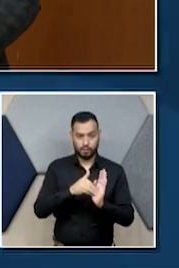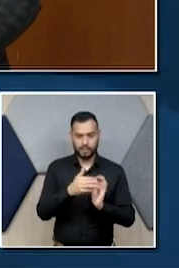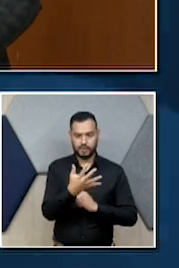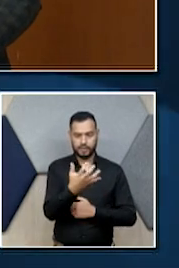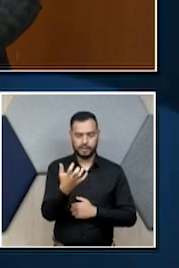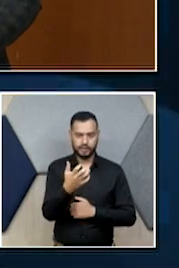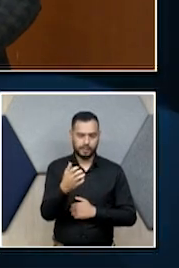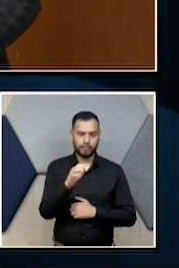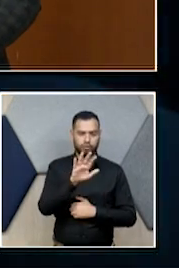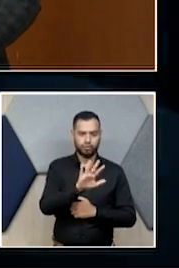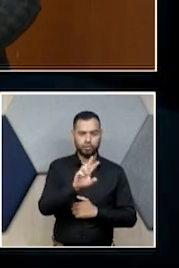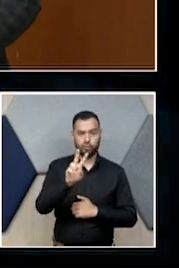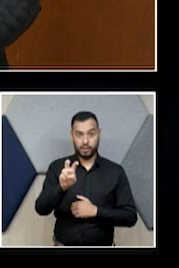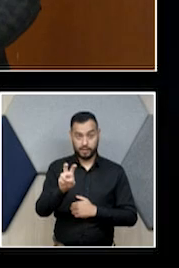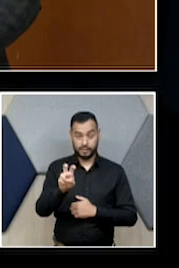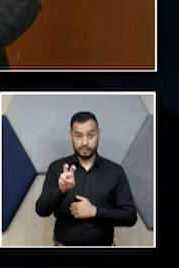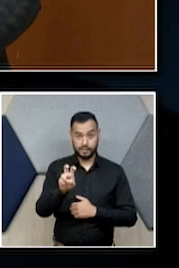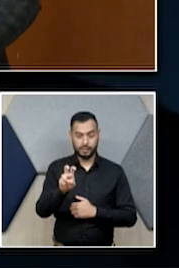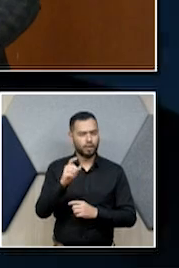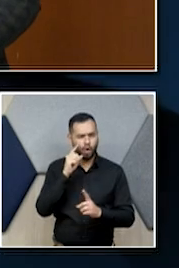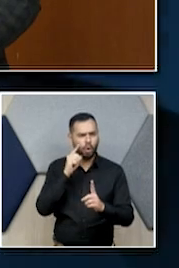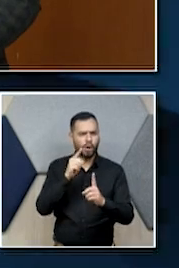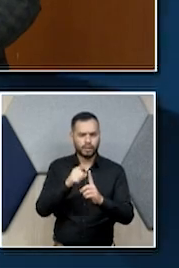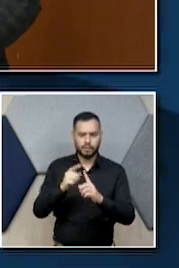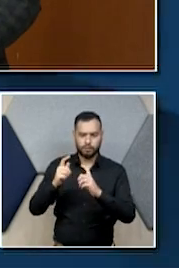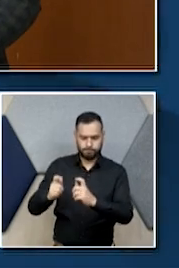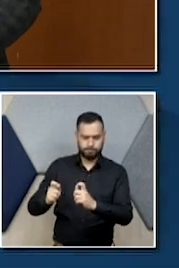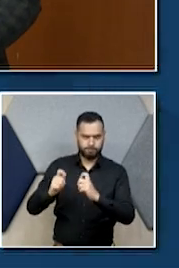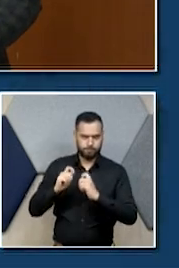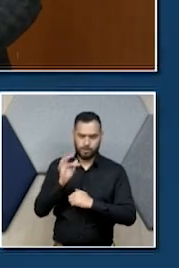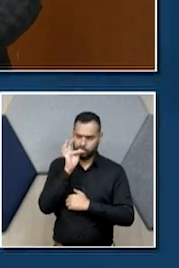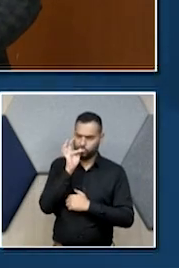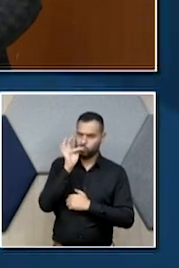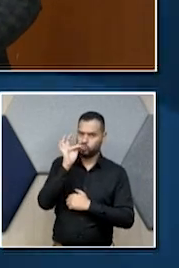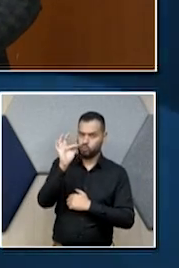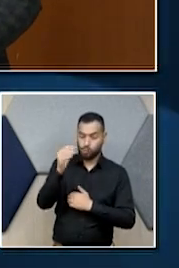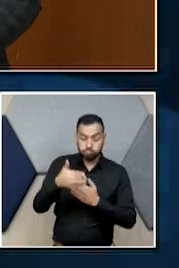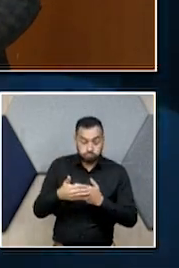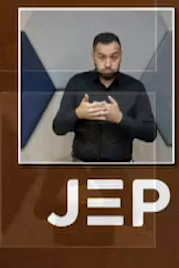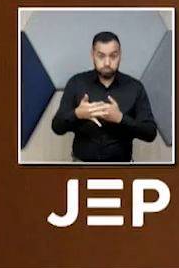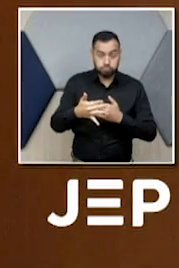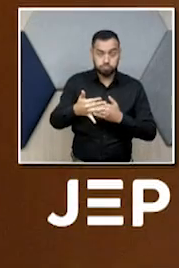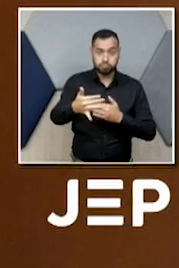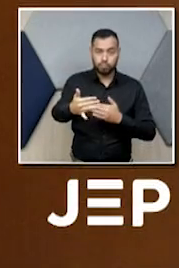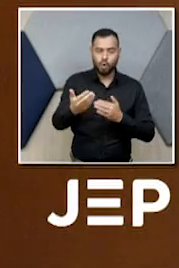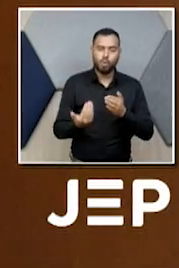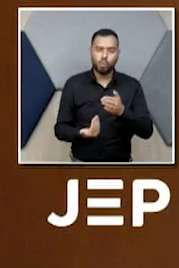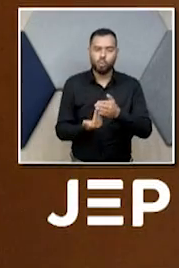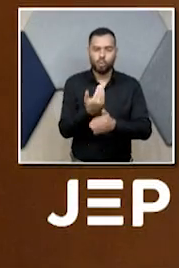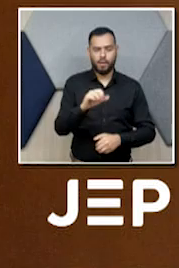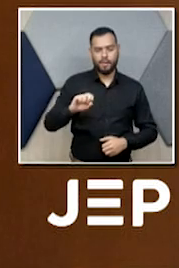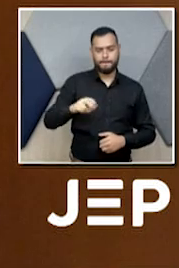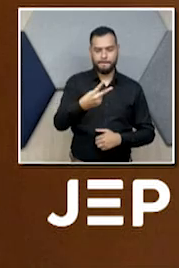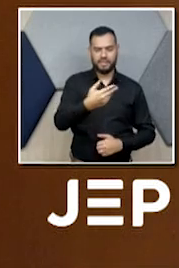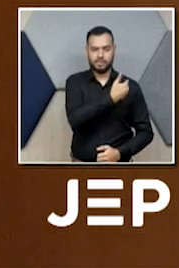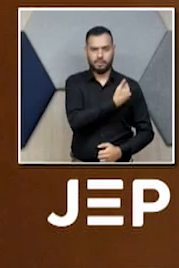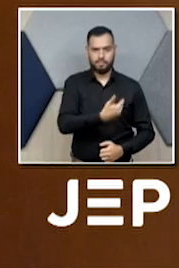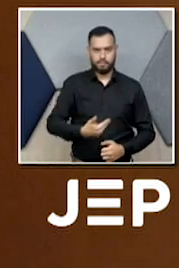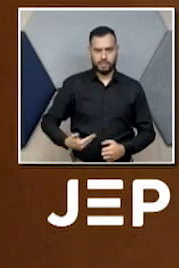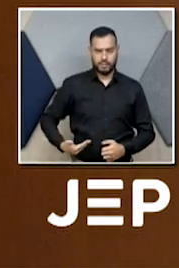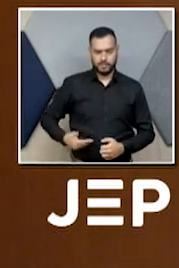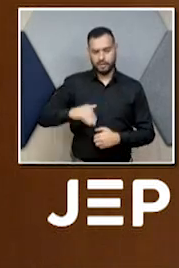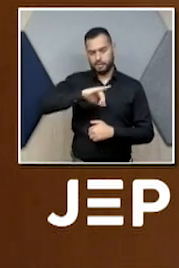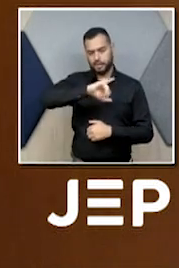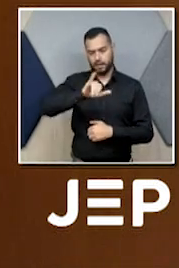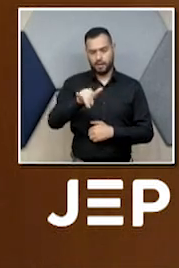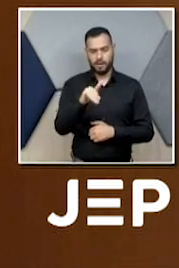52.085.557, con el objeto de tomar juramento y asumir a partir de la fecha como nueva vicepresidenta de la Jurisdicción